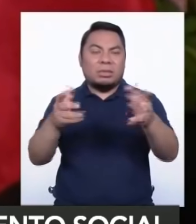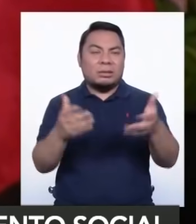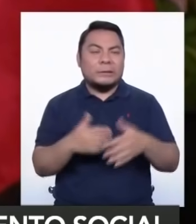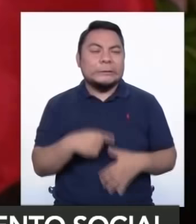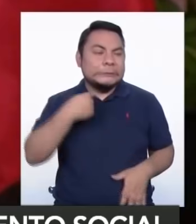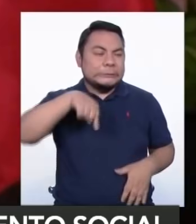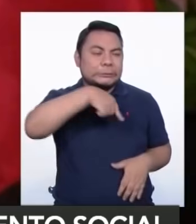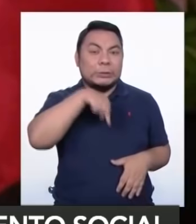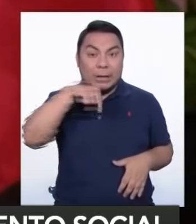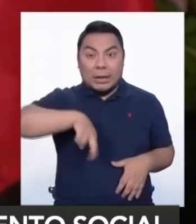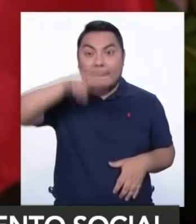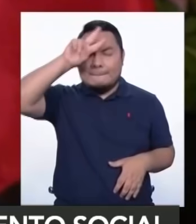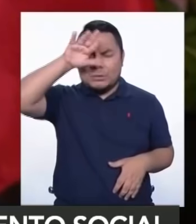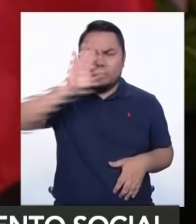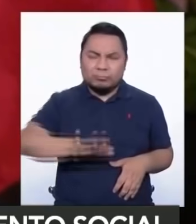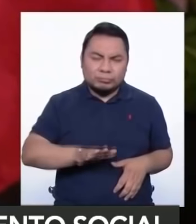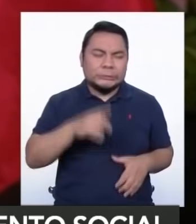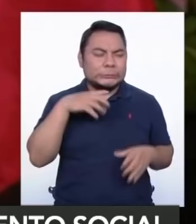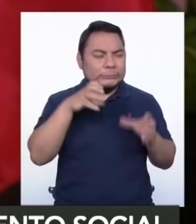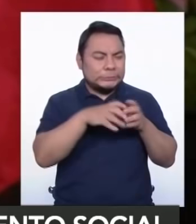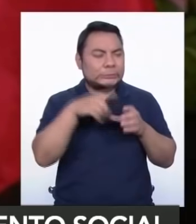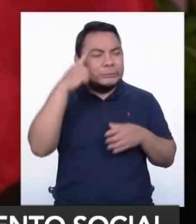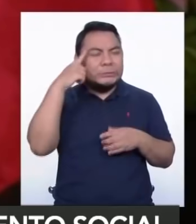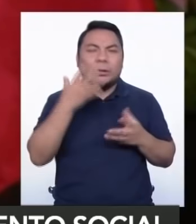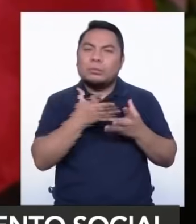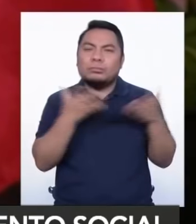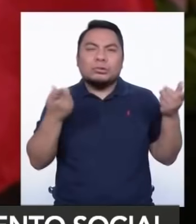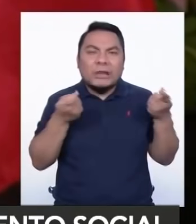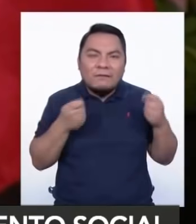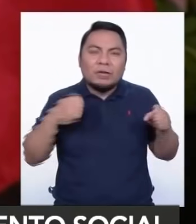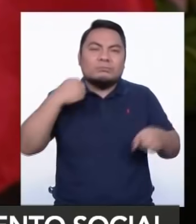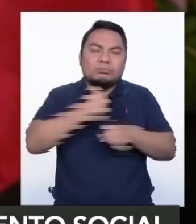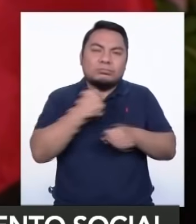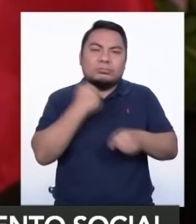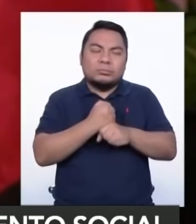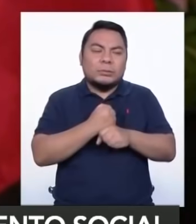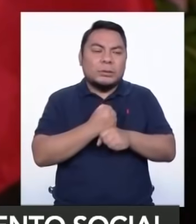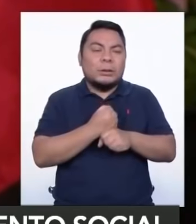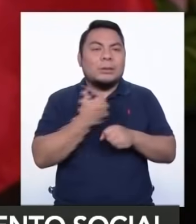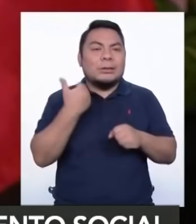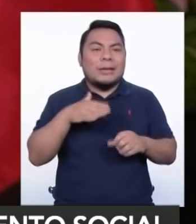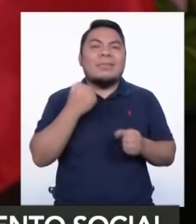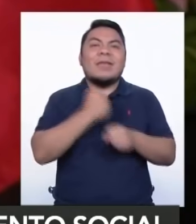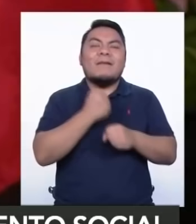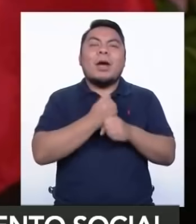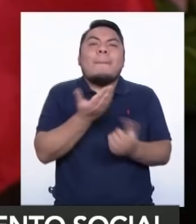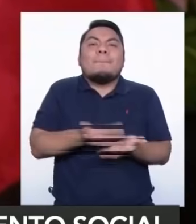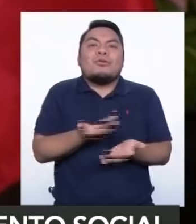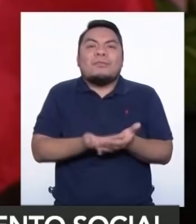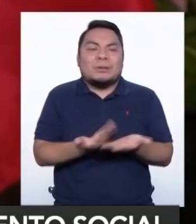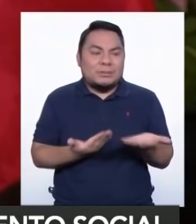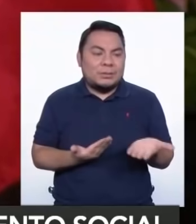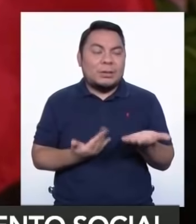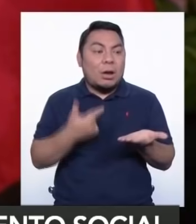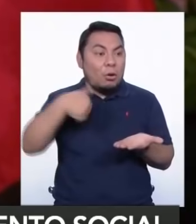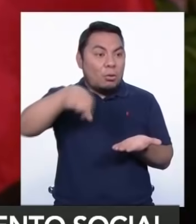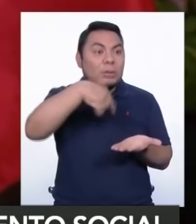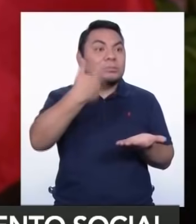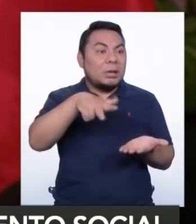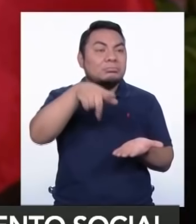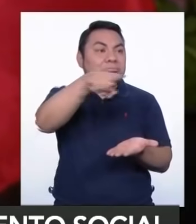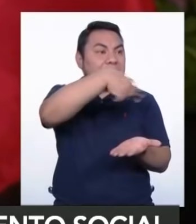nosotros estamos aquí con mucho esfuerzo trabajando una propuesta que hoy la hemos aprobado